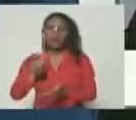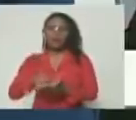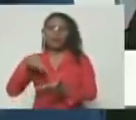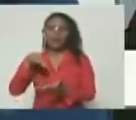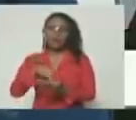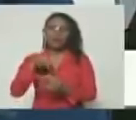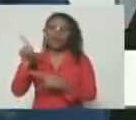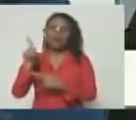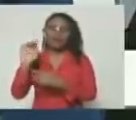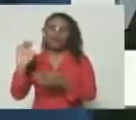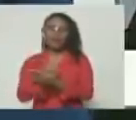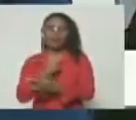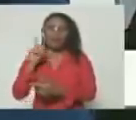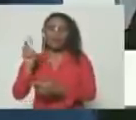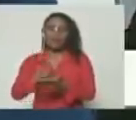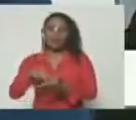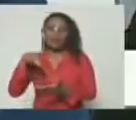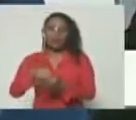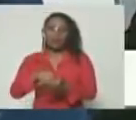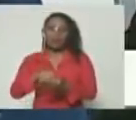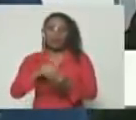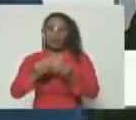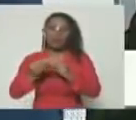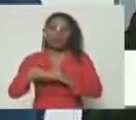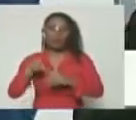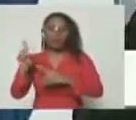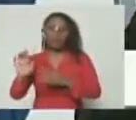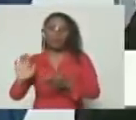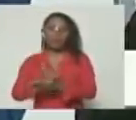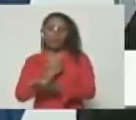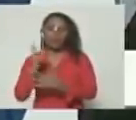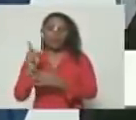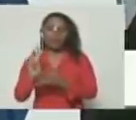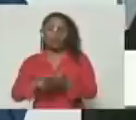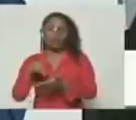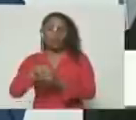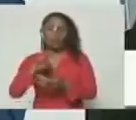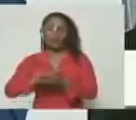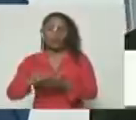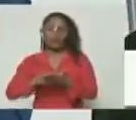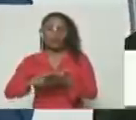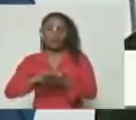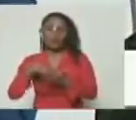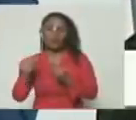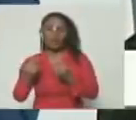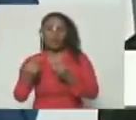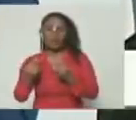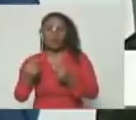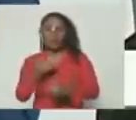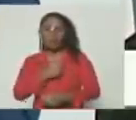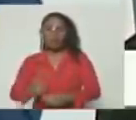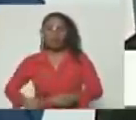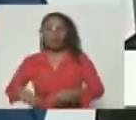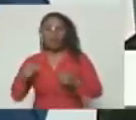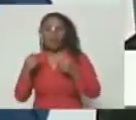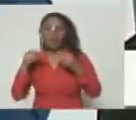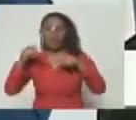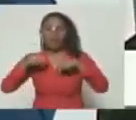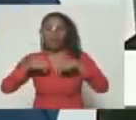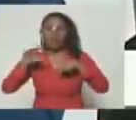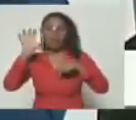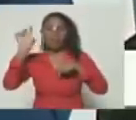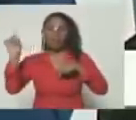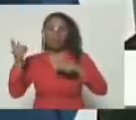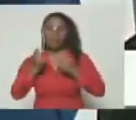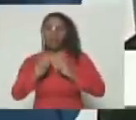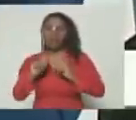sanciones. Levantar y hacer una cruzada por levantar estas sanciones. Porque si recuperamos la economía, presidente, la economía de este país, no se trata del